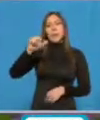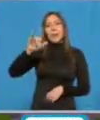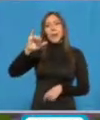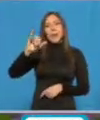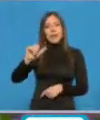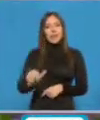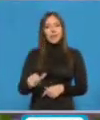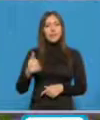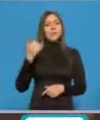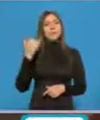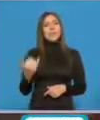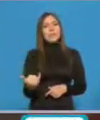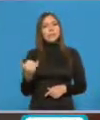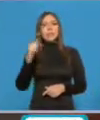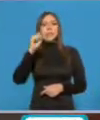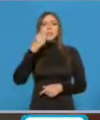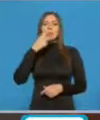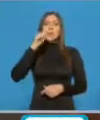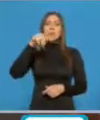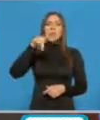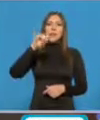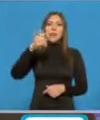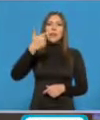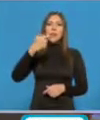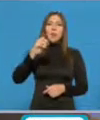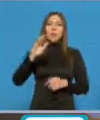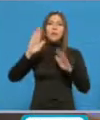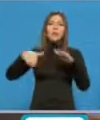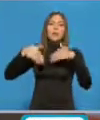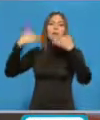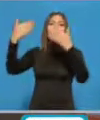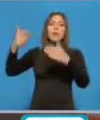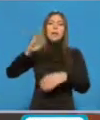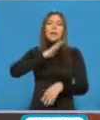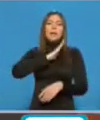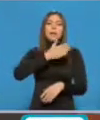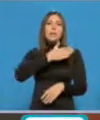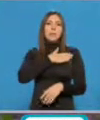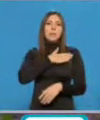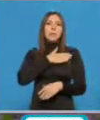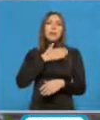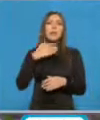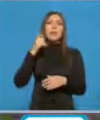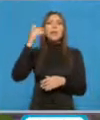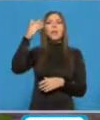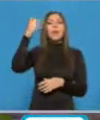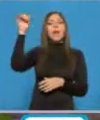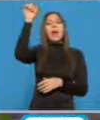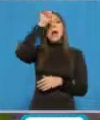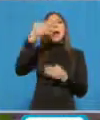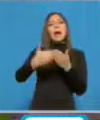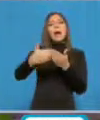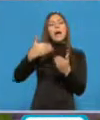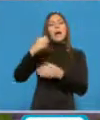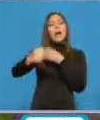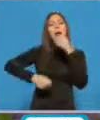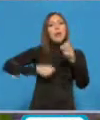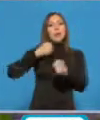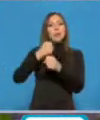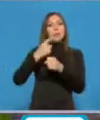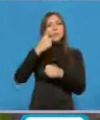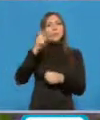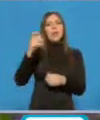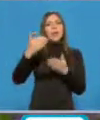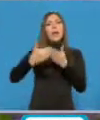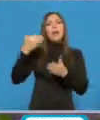Pilar, y Santiago llegaron a España en tiempos apostólicos, es decir, antes del año 100, antes de que muriera Juan el Evangelista.